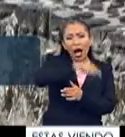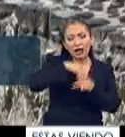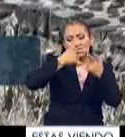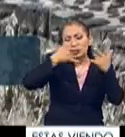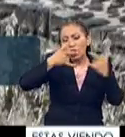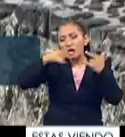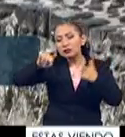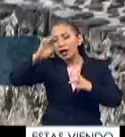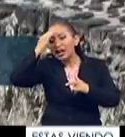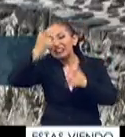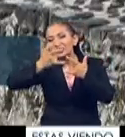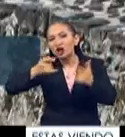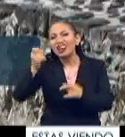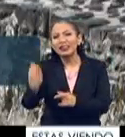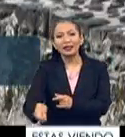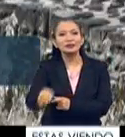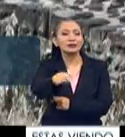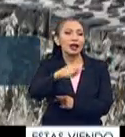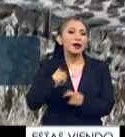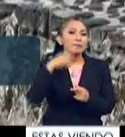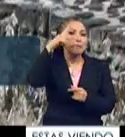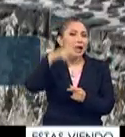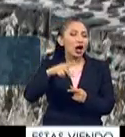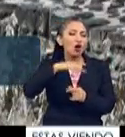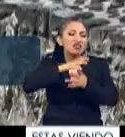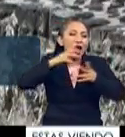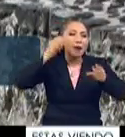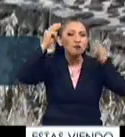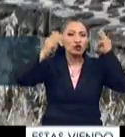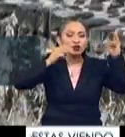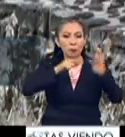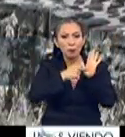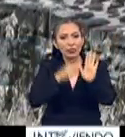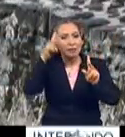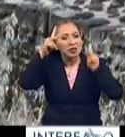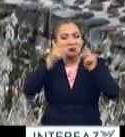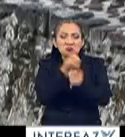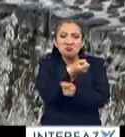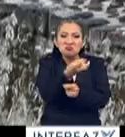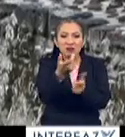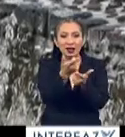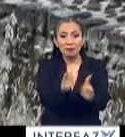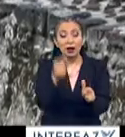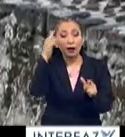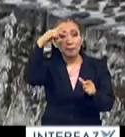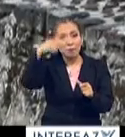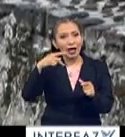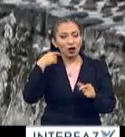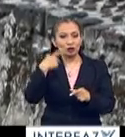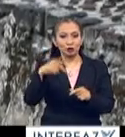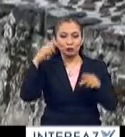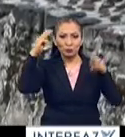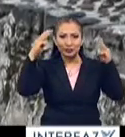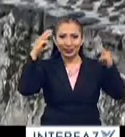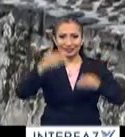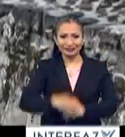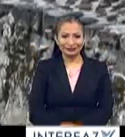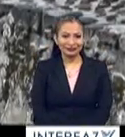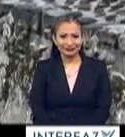vestigios esperando a contar sus historias, haciendo de México un gran museo que puedes visitar en cualquier momento, porque México es tu